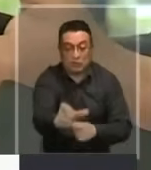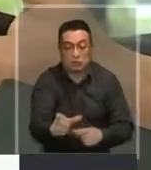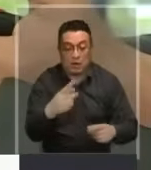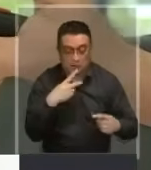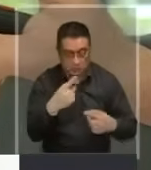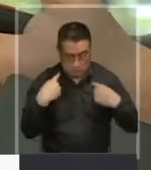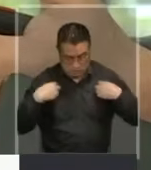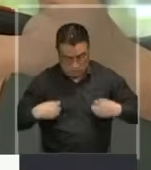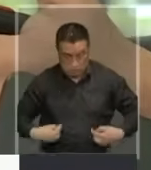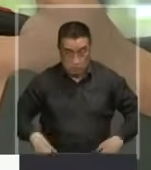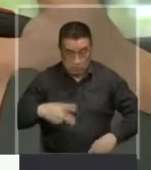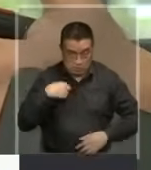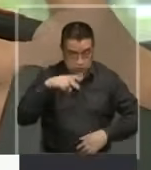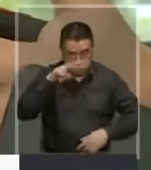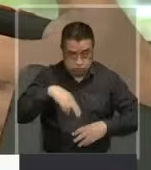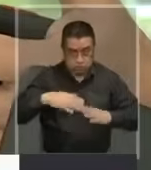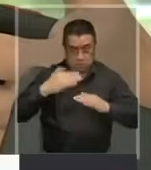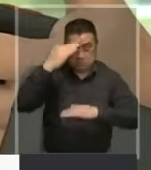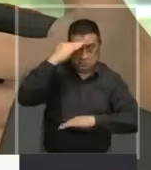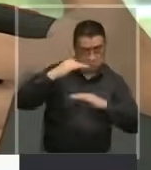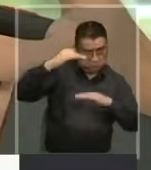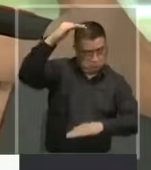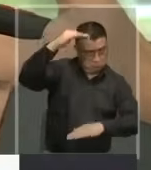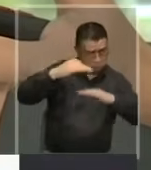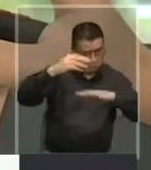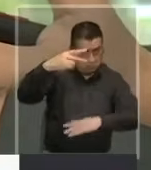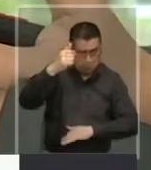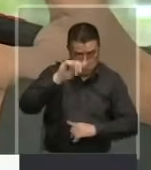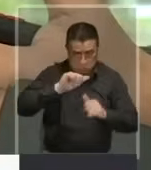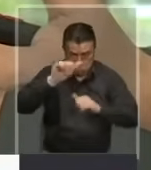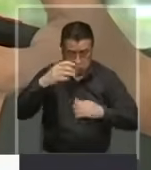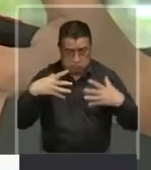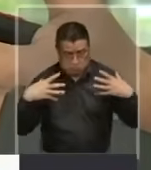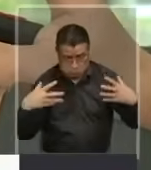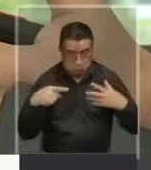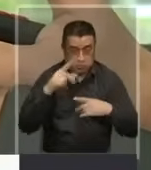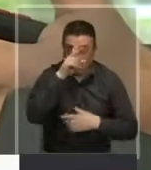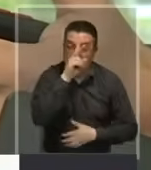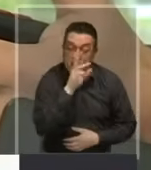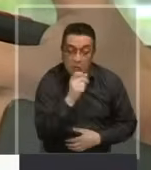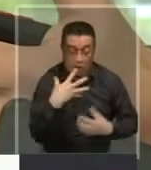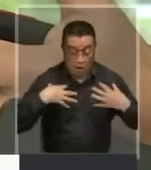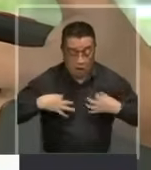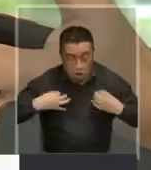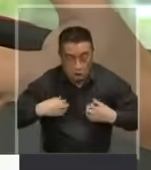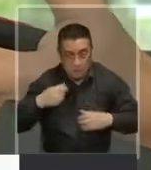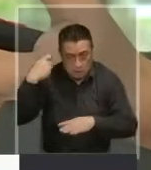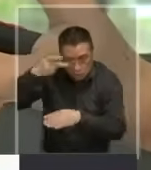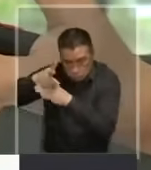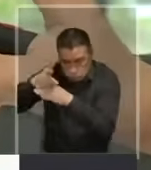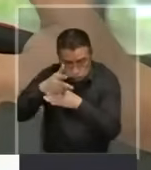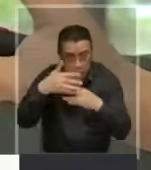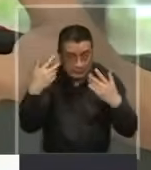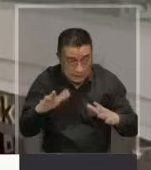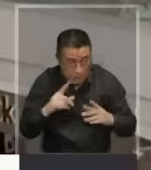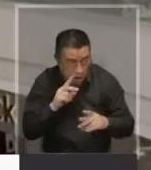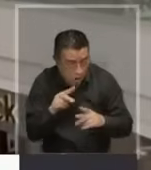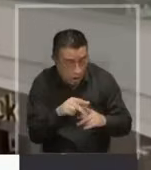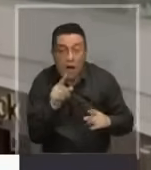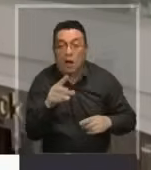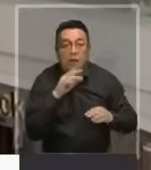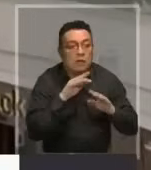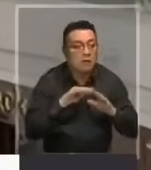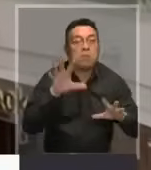coincidía tanto su rasgo morfológicos como vestimentas con alguna de las grabaciones que ellos ya habían trabajado.